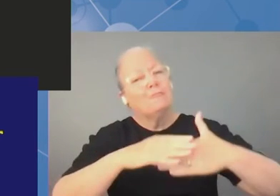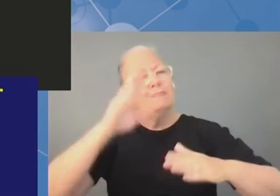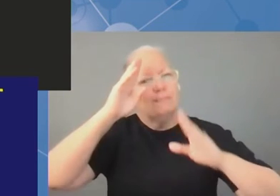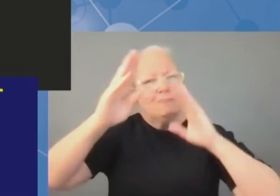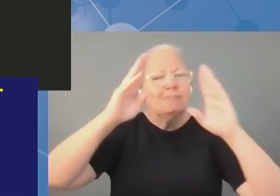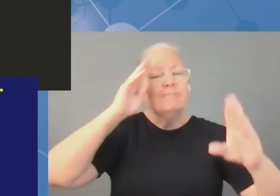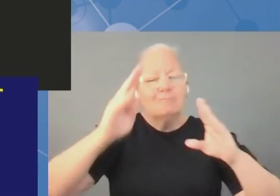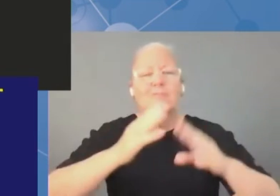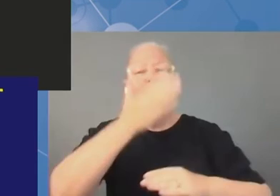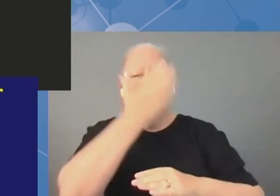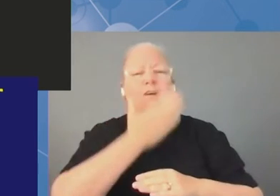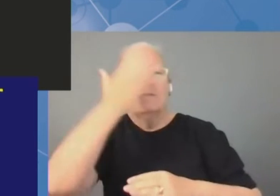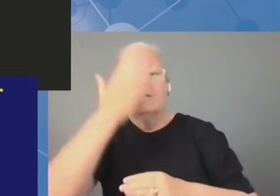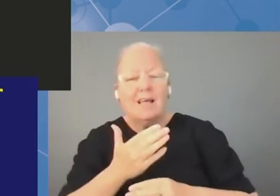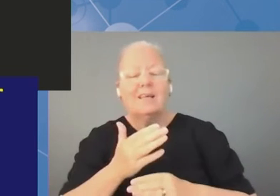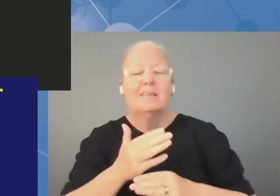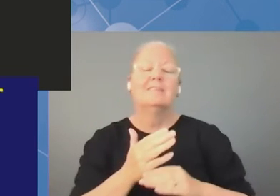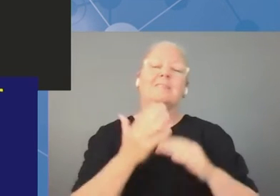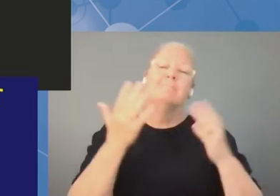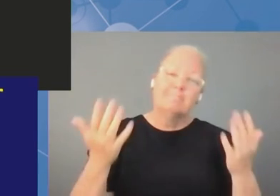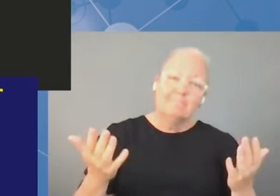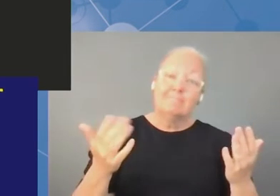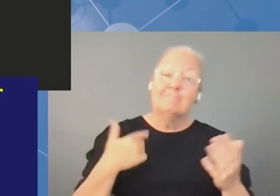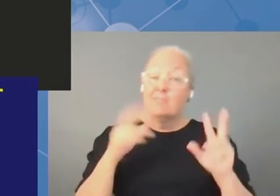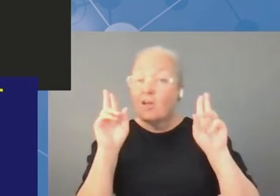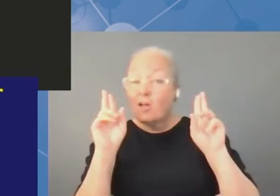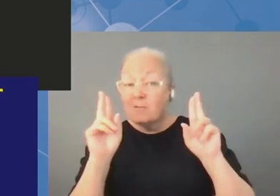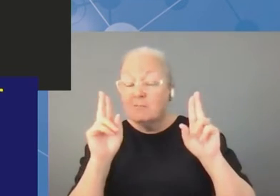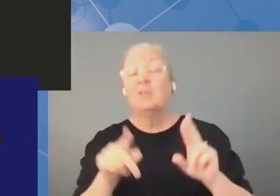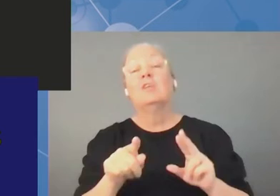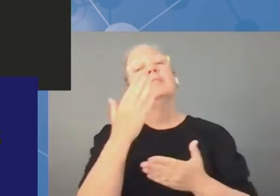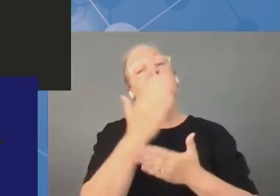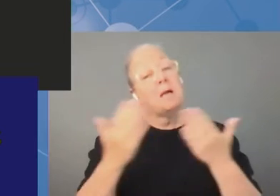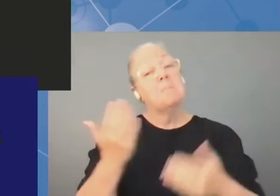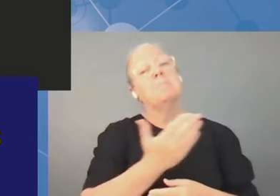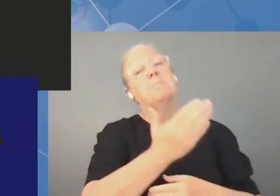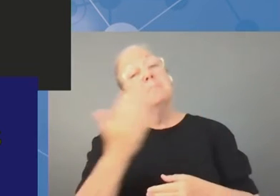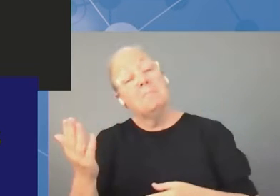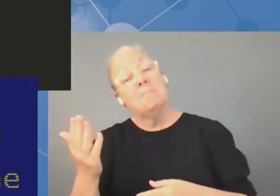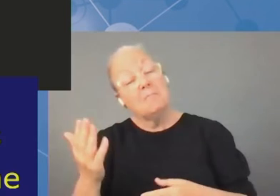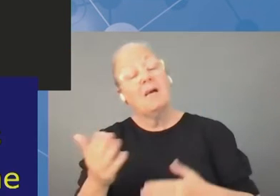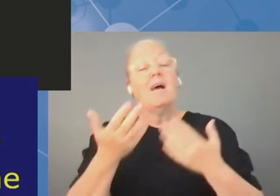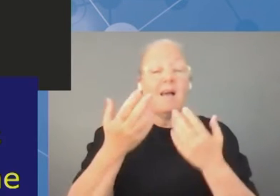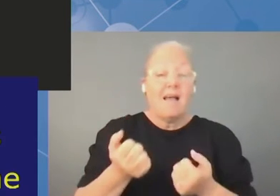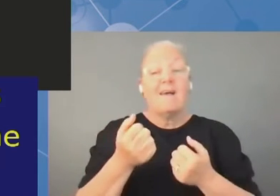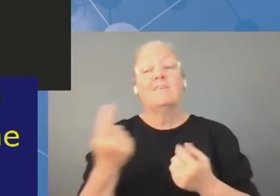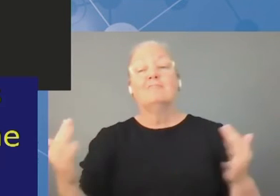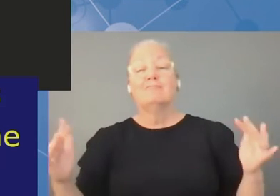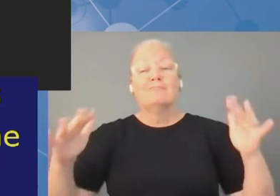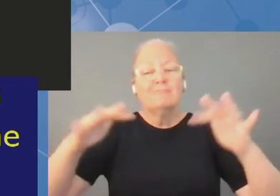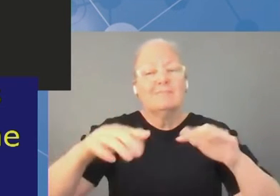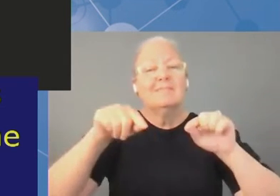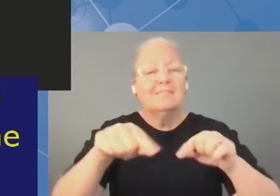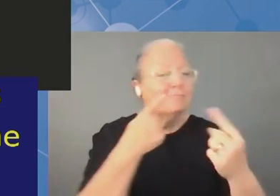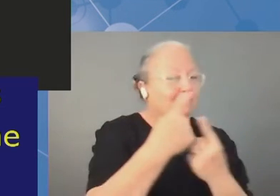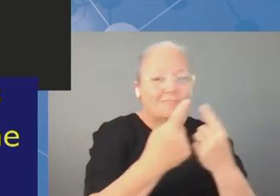encontramos. Dentro de poco podremos encontrarnos cara a cara. Ya algunos de nosotros